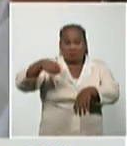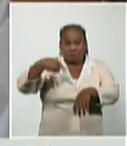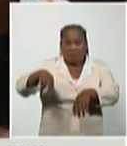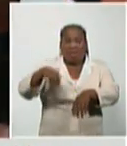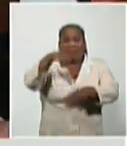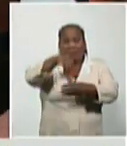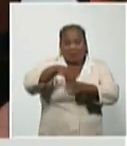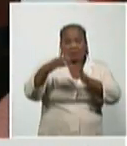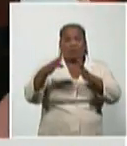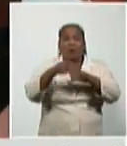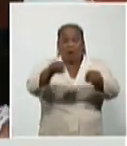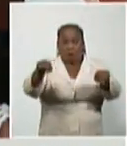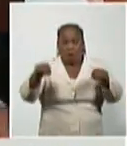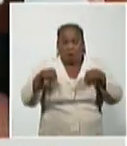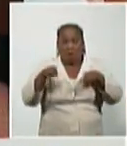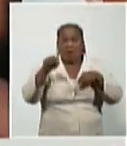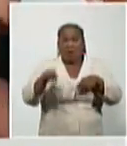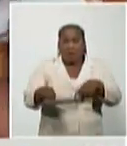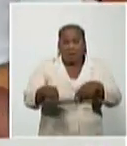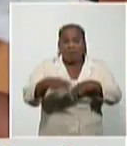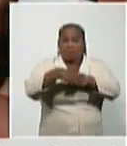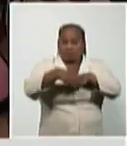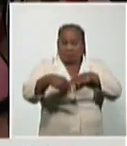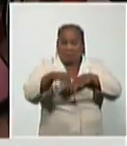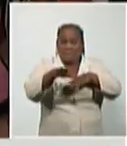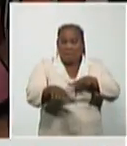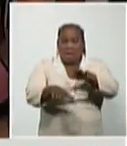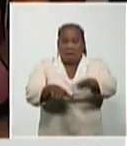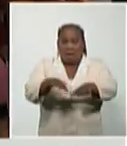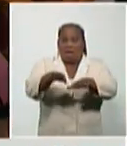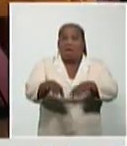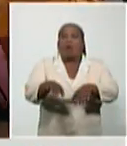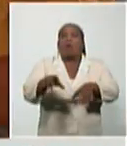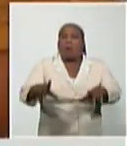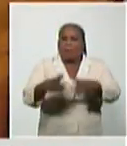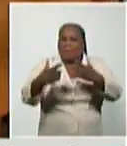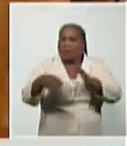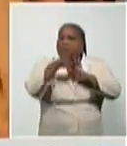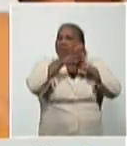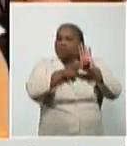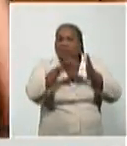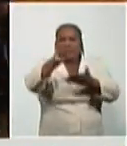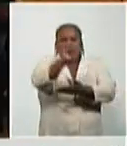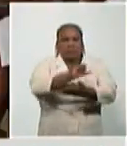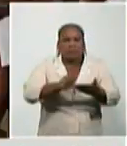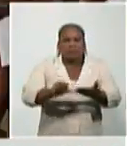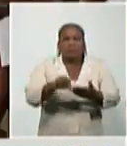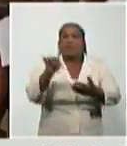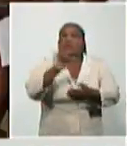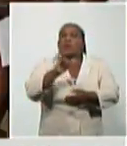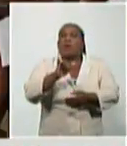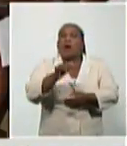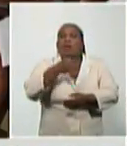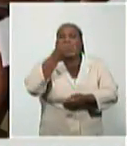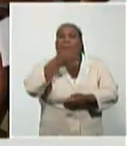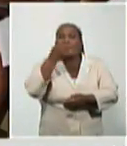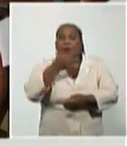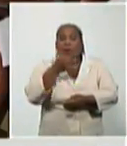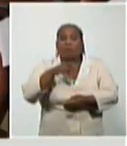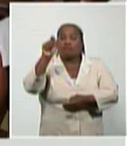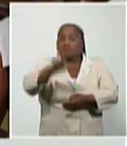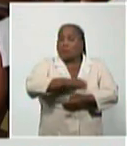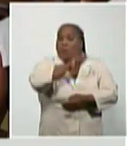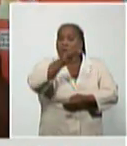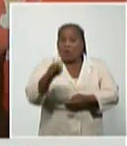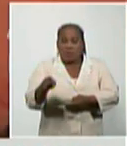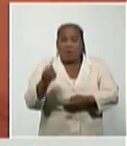podálicos, explicó el intendente de Cárdenas, Lázaro Suárez Navarro. Entre otras medidas, se informó la suspensión de visitas a instituciones de salud como el hospital,